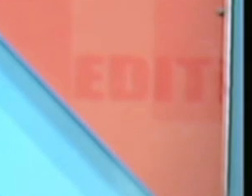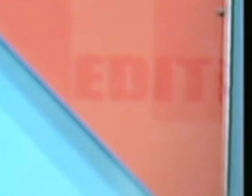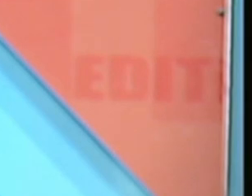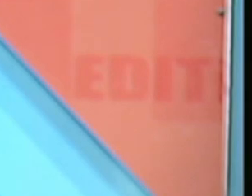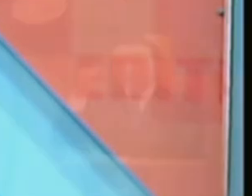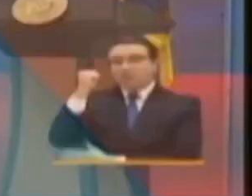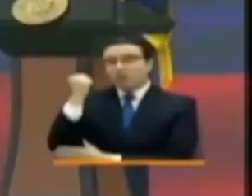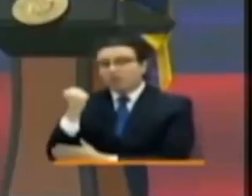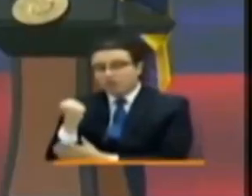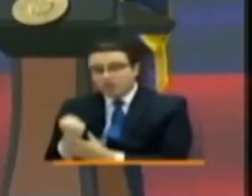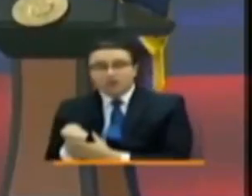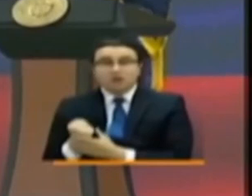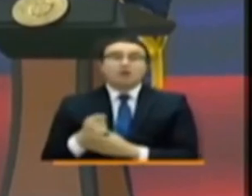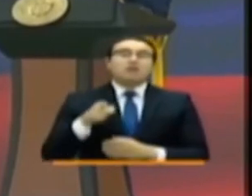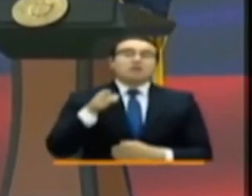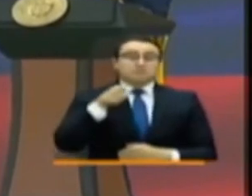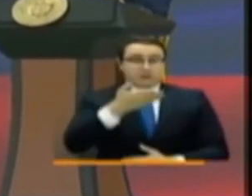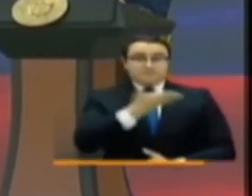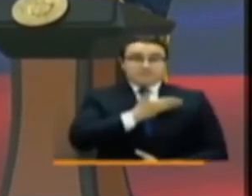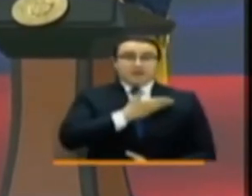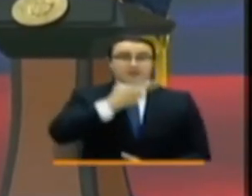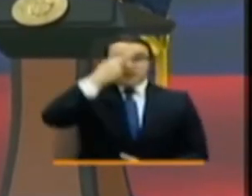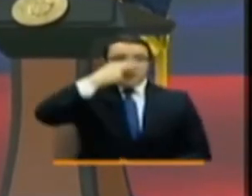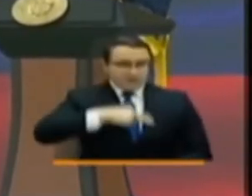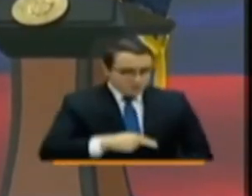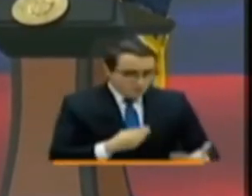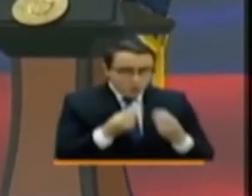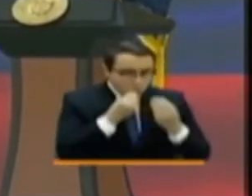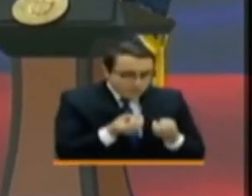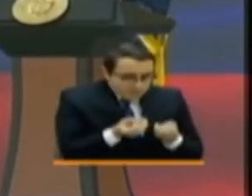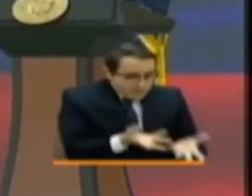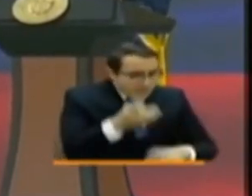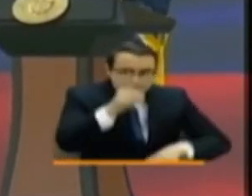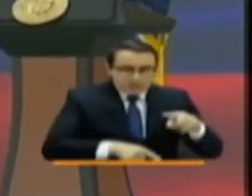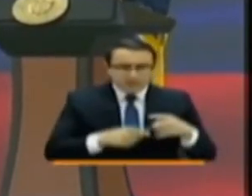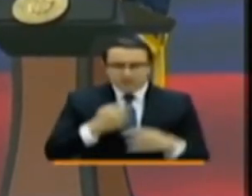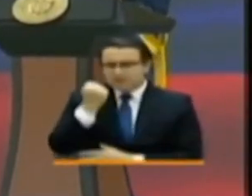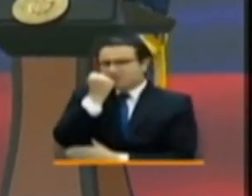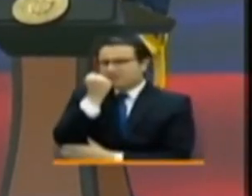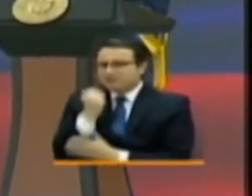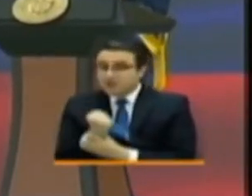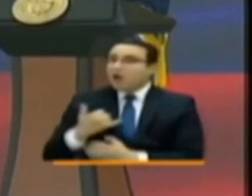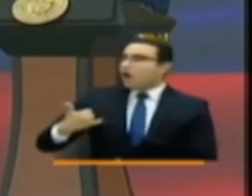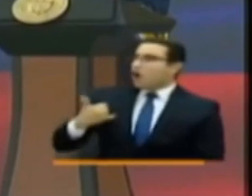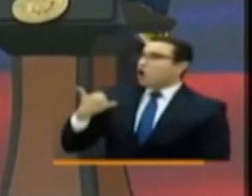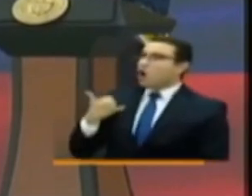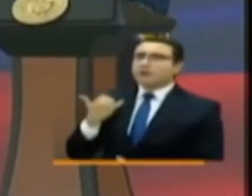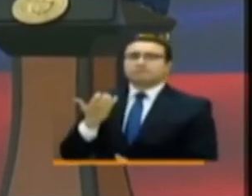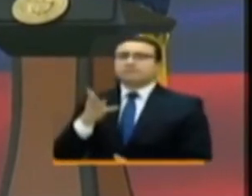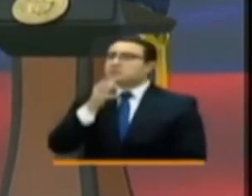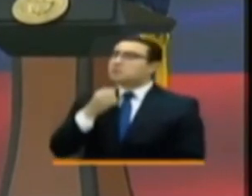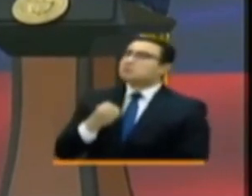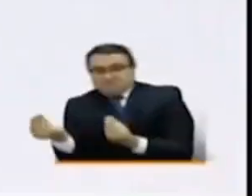Colombias, no quiero dos sociedades. Les dejo con esto que dijo Gustavo Petro. Nos vamos a la pausa, señor director, es cuando él se refiere a la niña